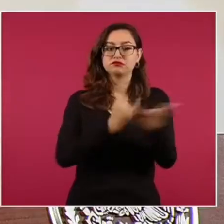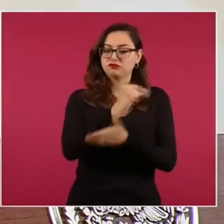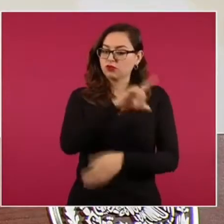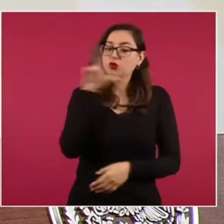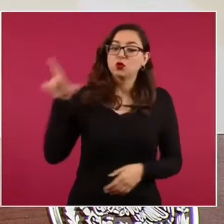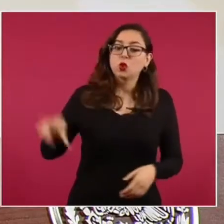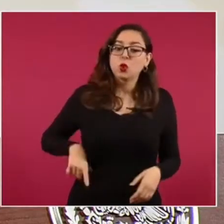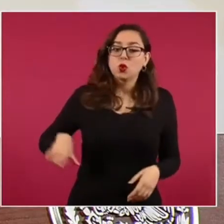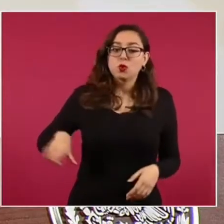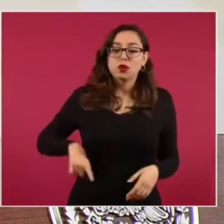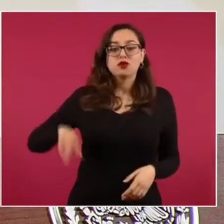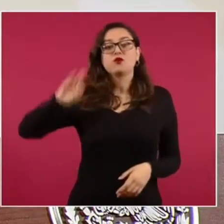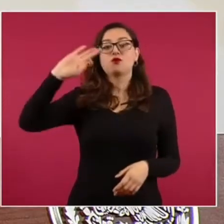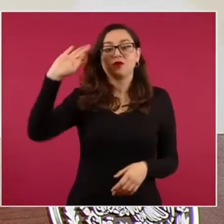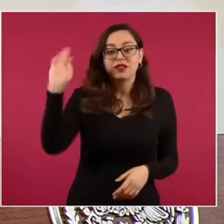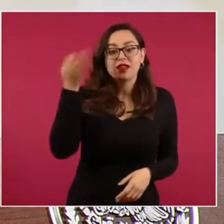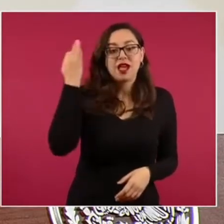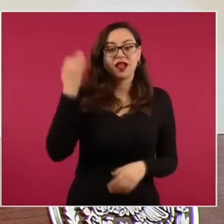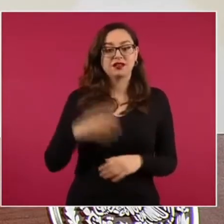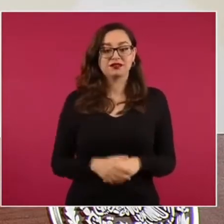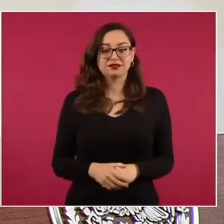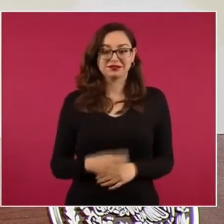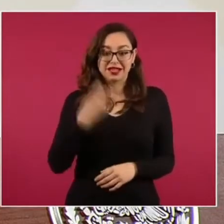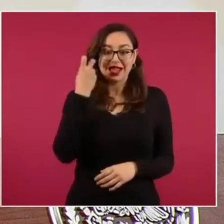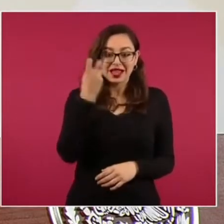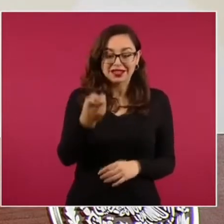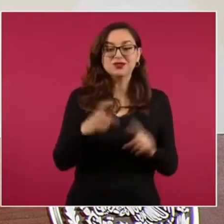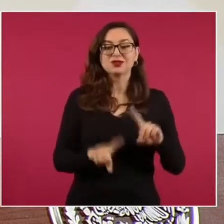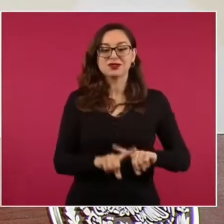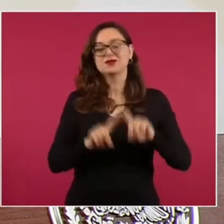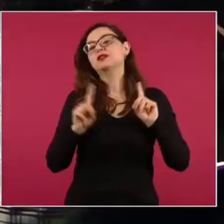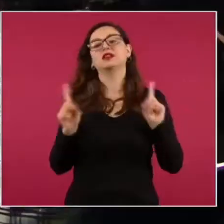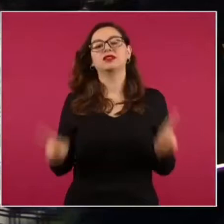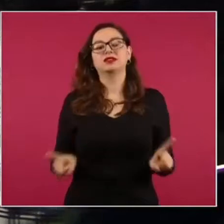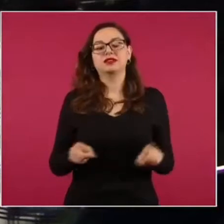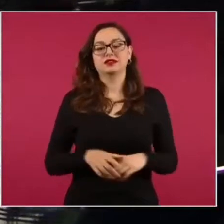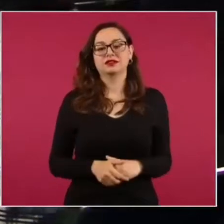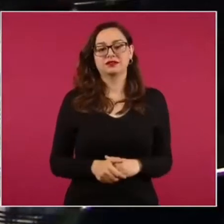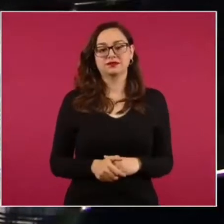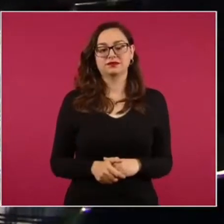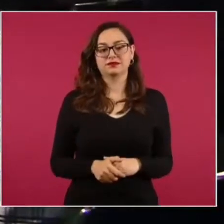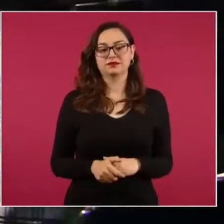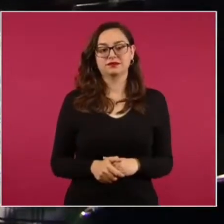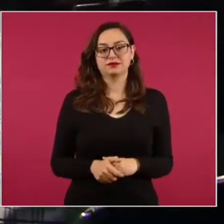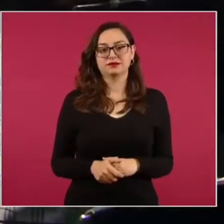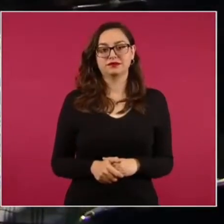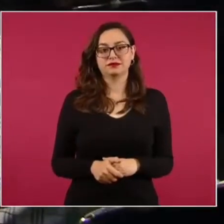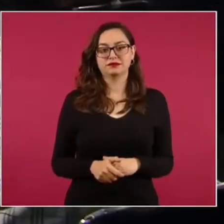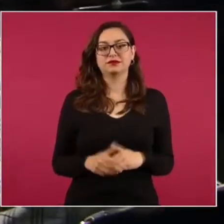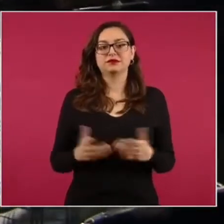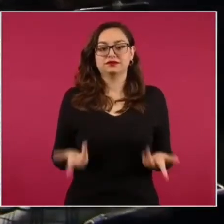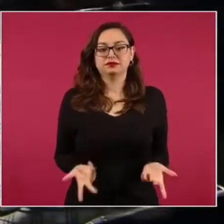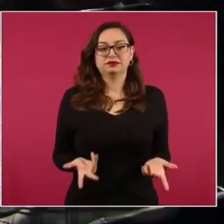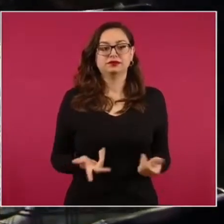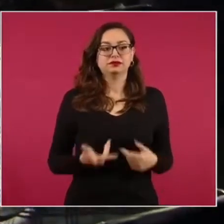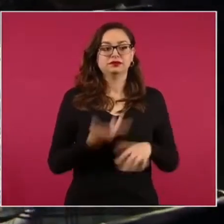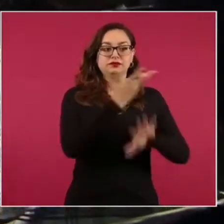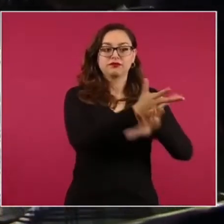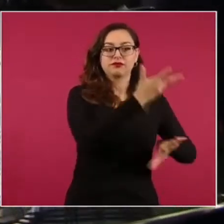Sí, está la diferencia. Esa es una diferencia. Eso fue un acuerdo entre